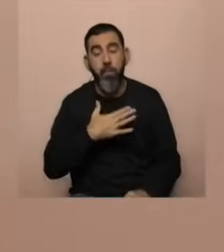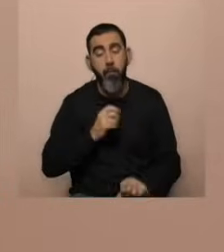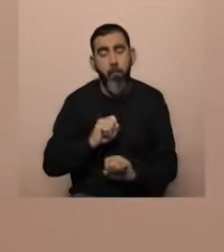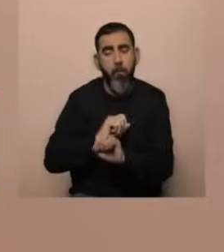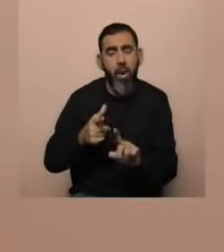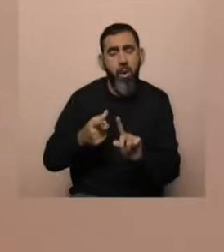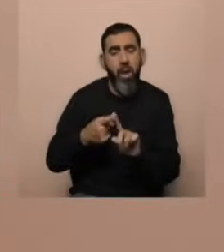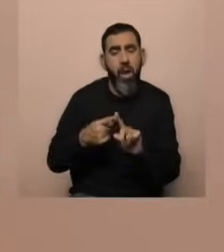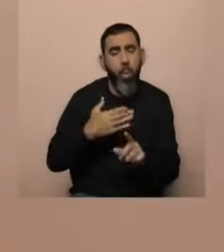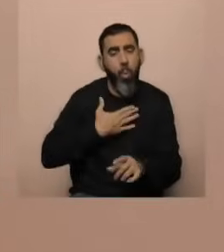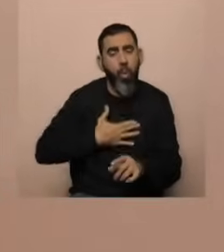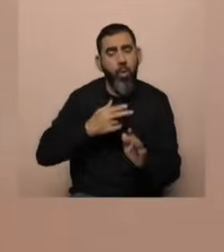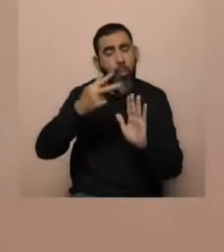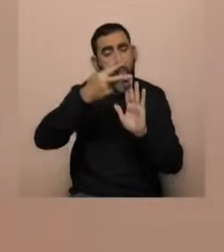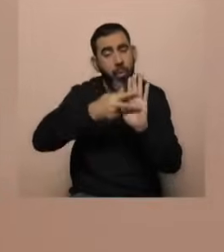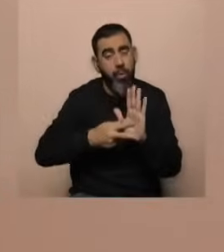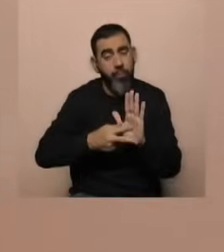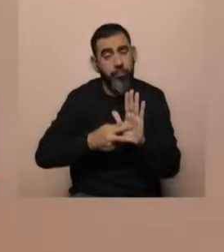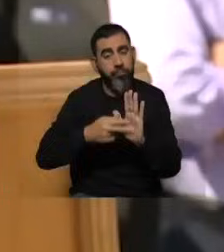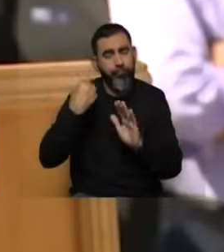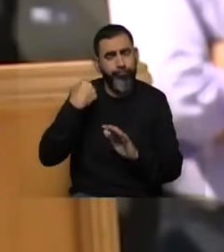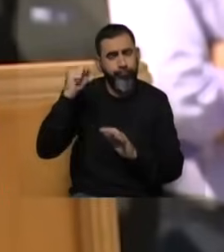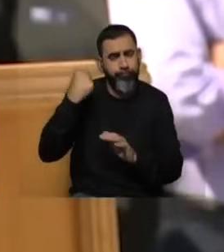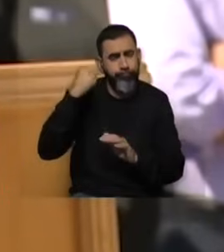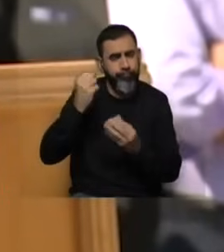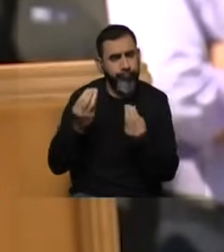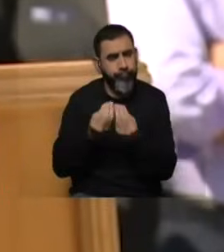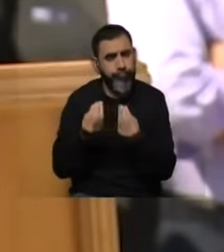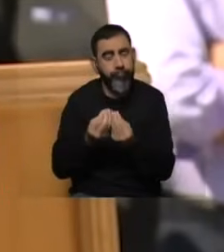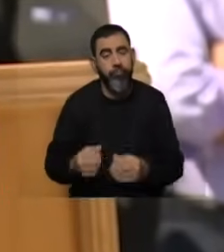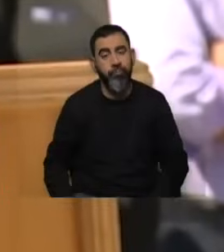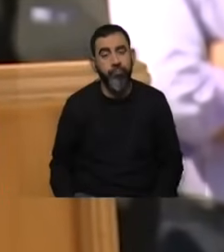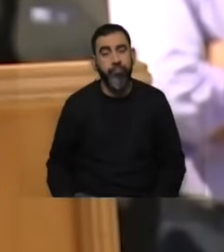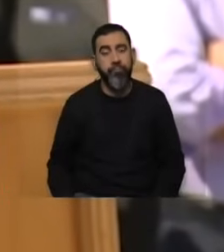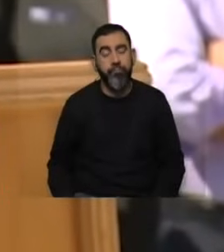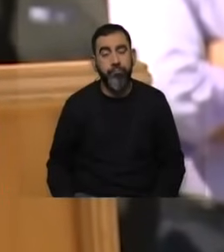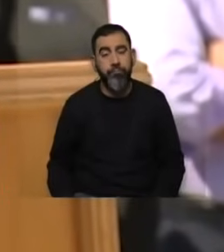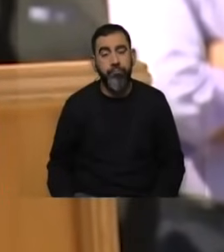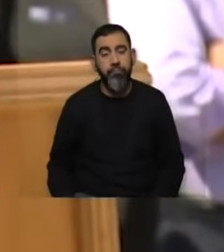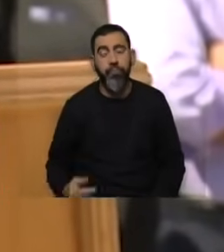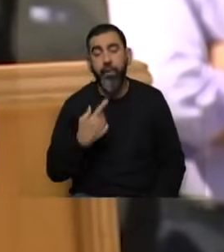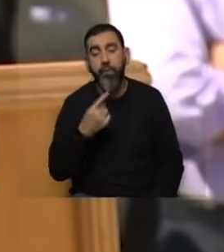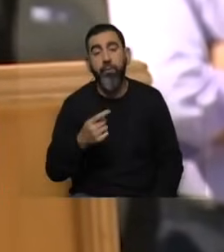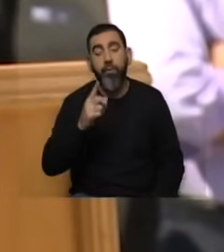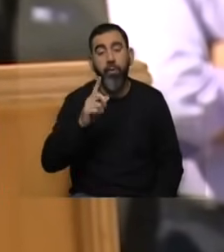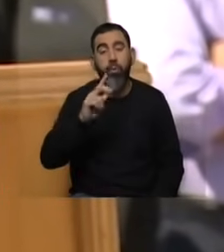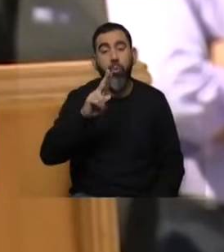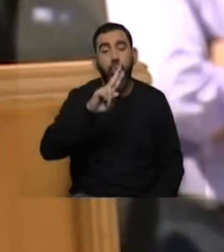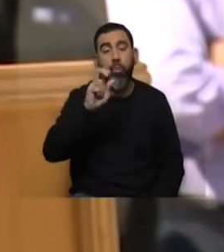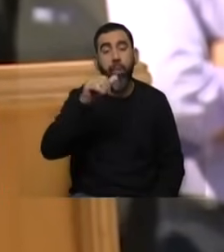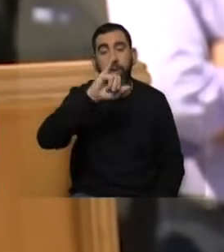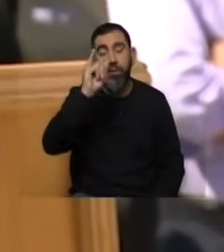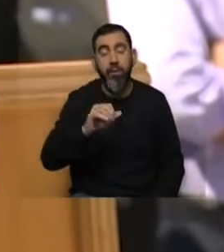torno a la inefectividad de esta Norma penal que ha sido violada recurrentemente En ese sentido mencionó los casos de Gabriel gurméndez y Robert